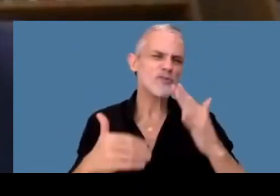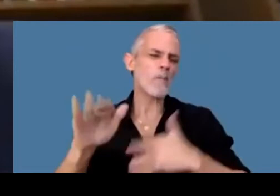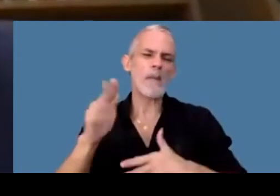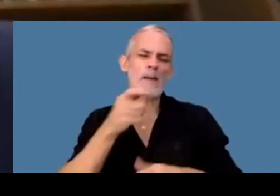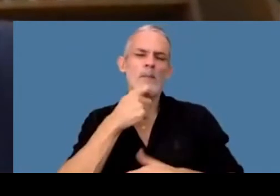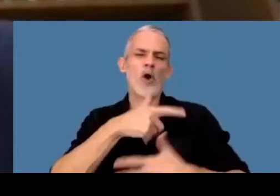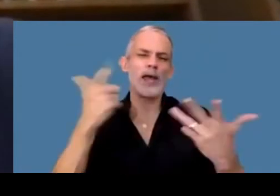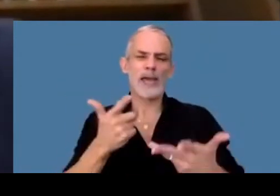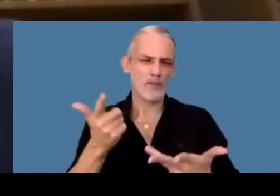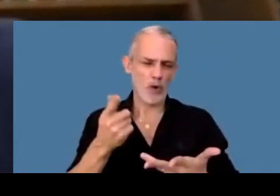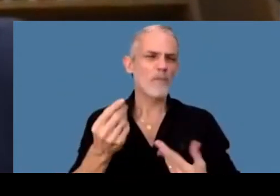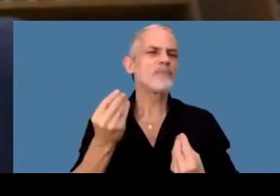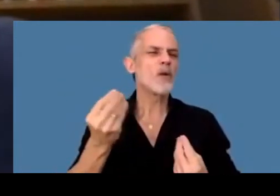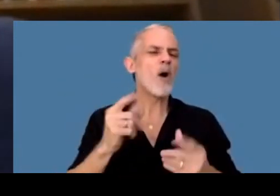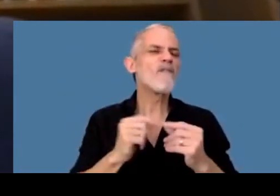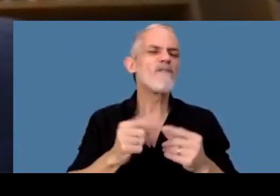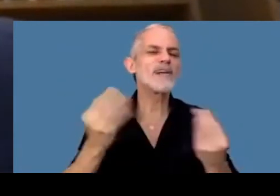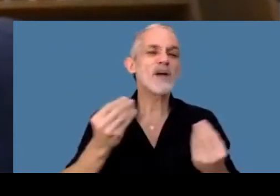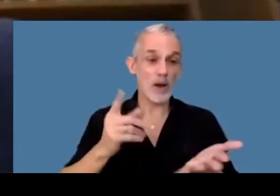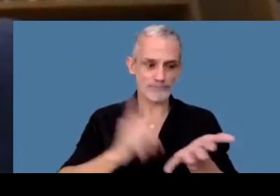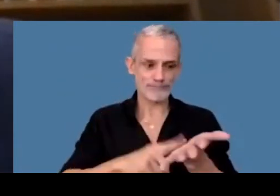hito, que es la resolución